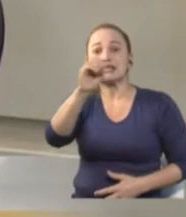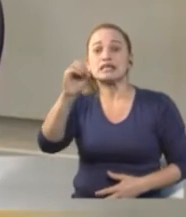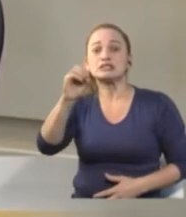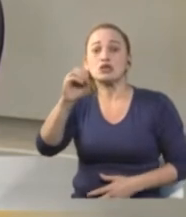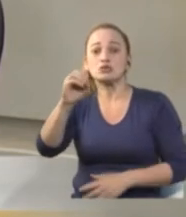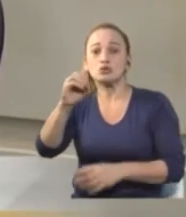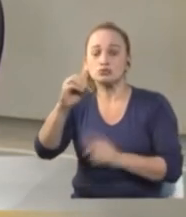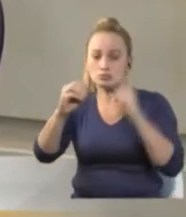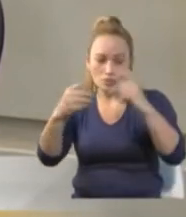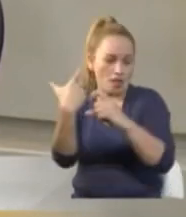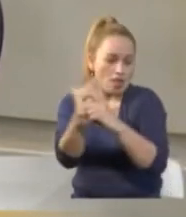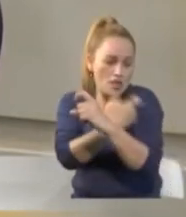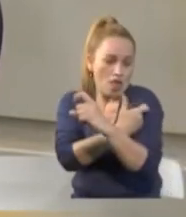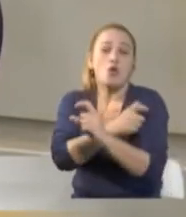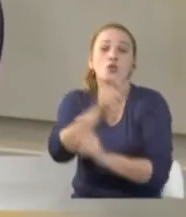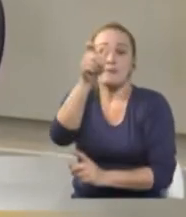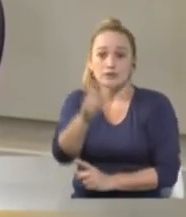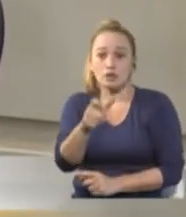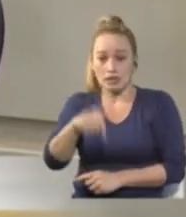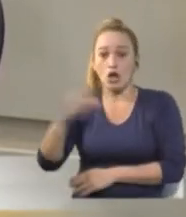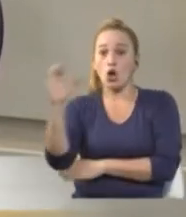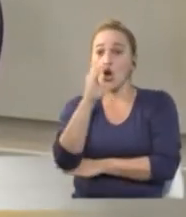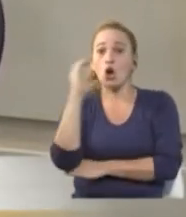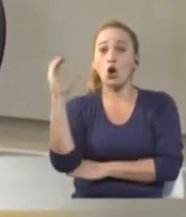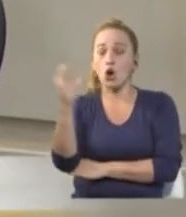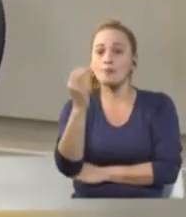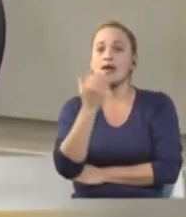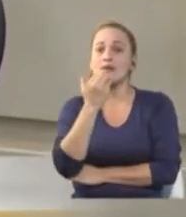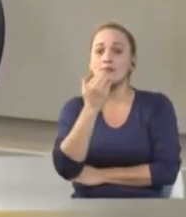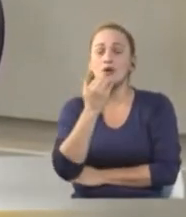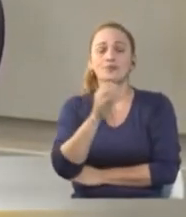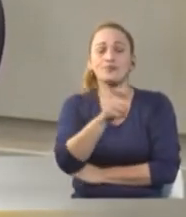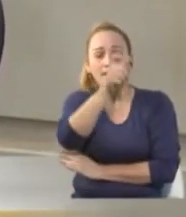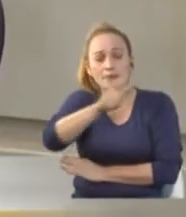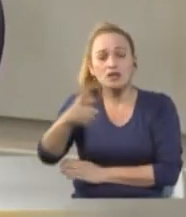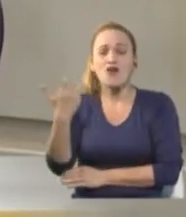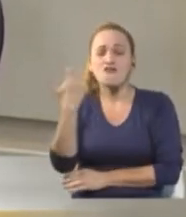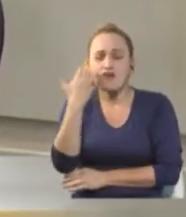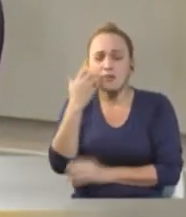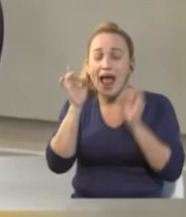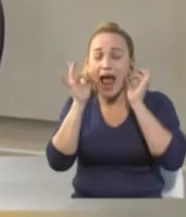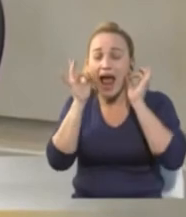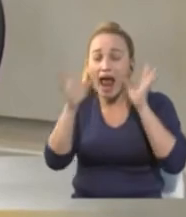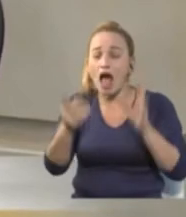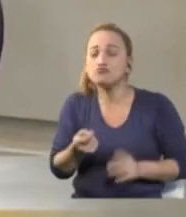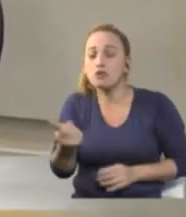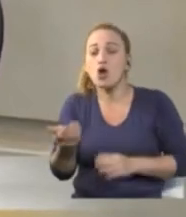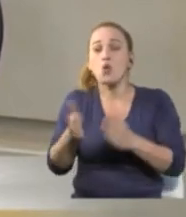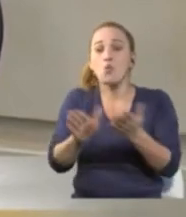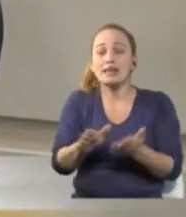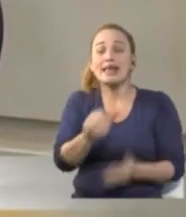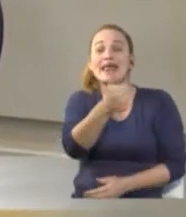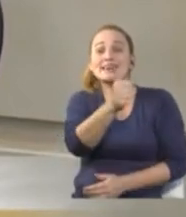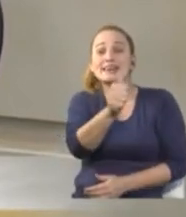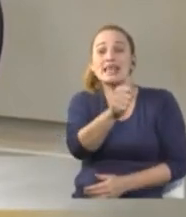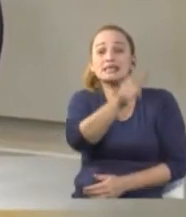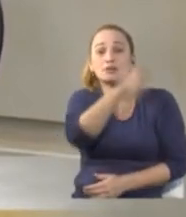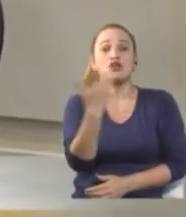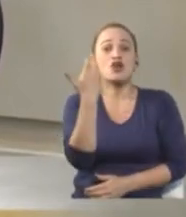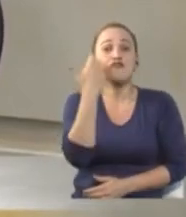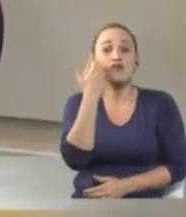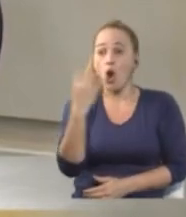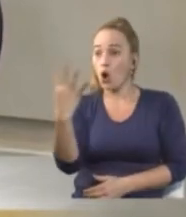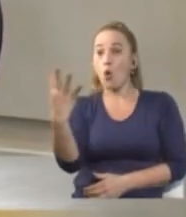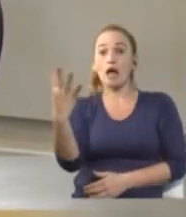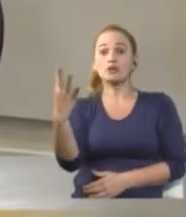persona. En Colombia, aquellos que están en enfermedades graves o terminales, de 10 enfermos,